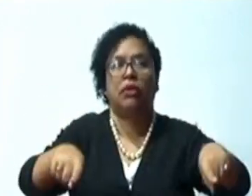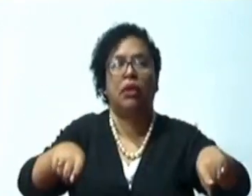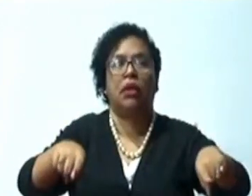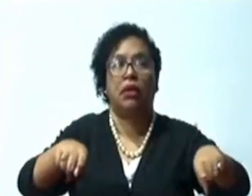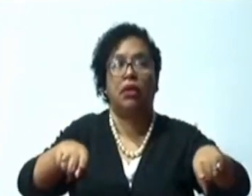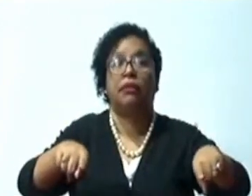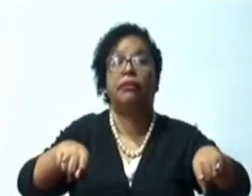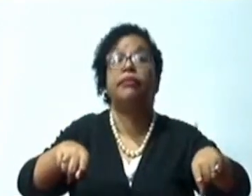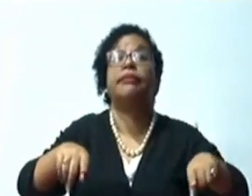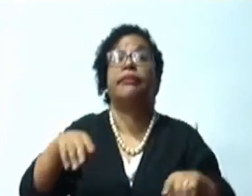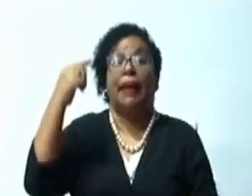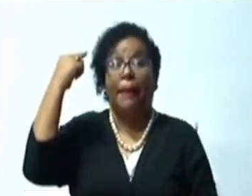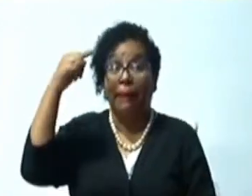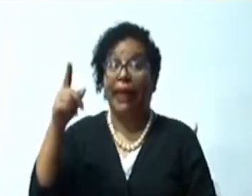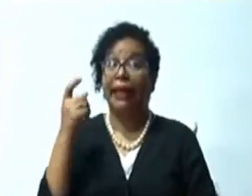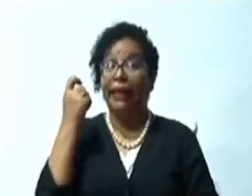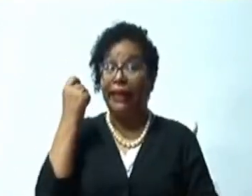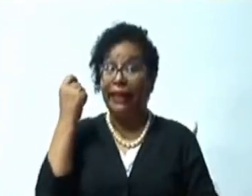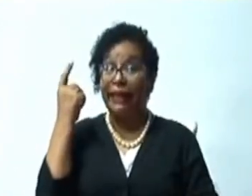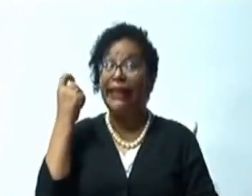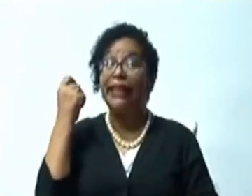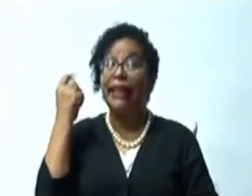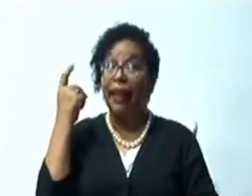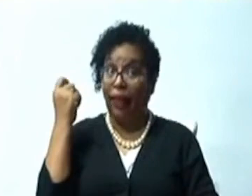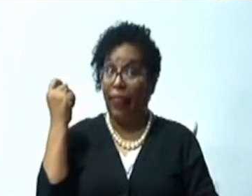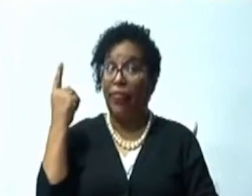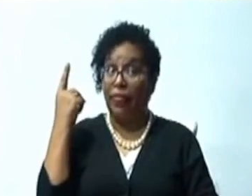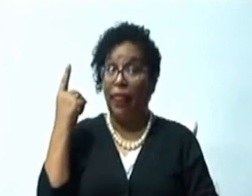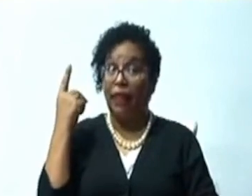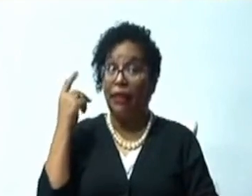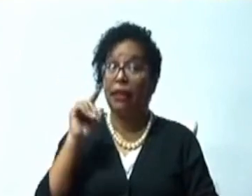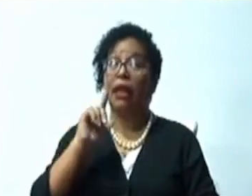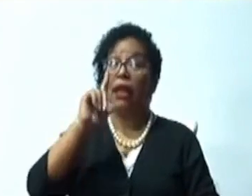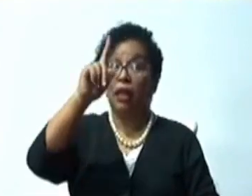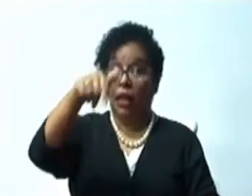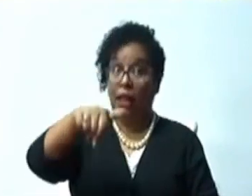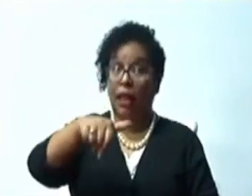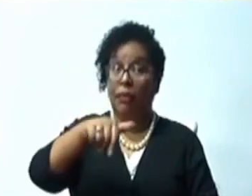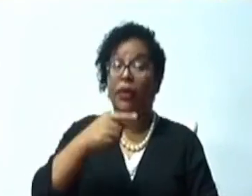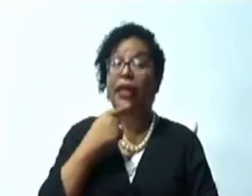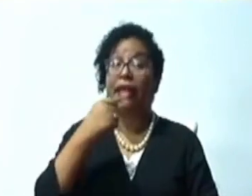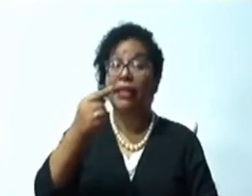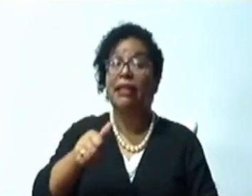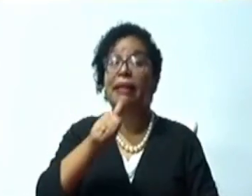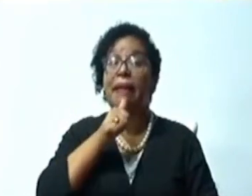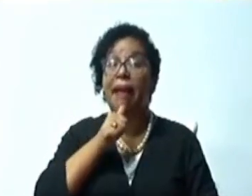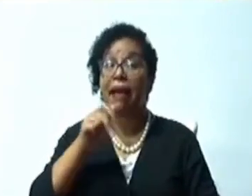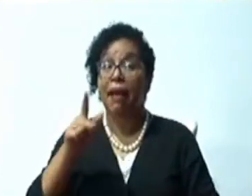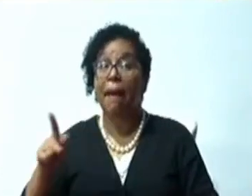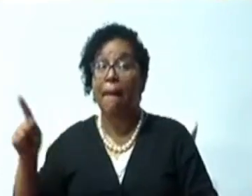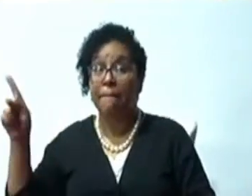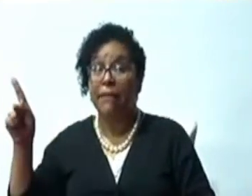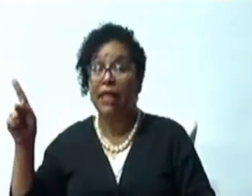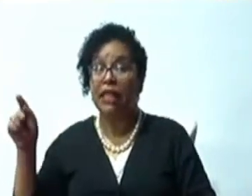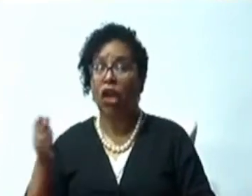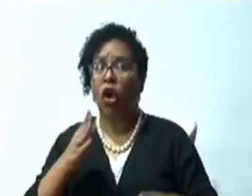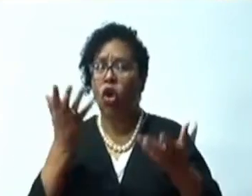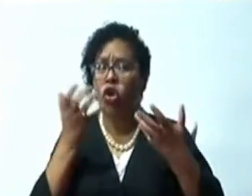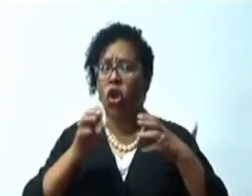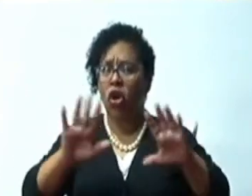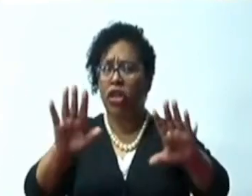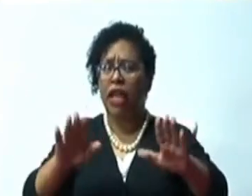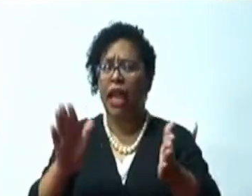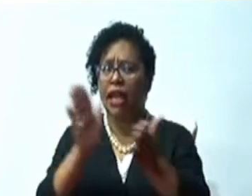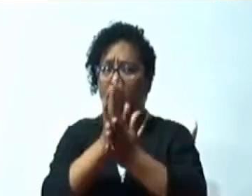queden mis argumentos, porque puede ser que ahorita digan, Pacheco se opuso a que incluyeran al colegio médico.